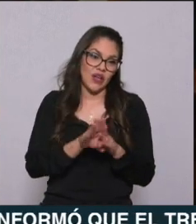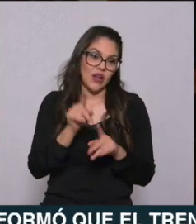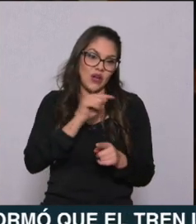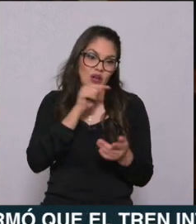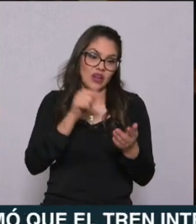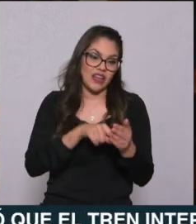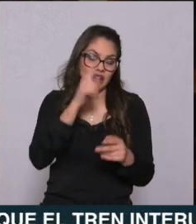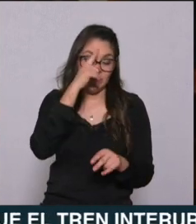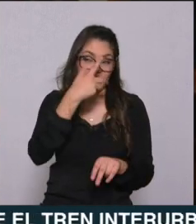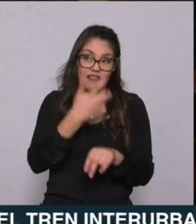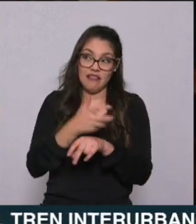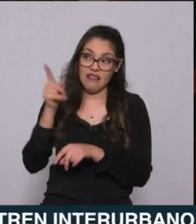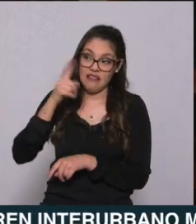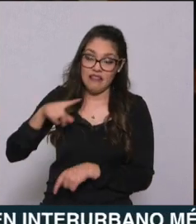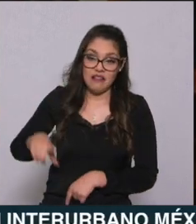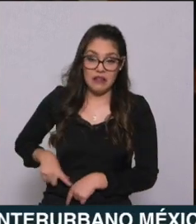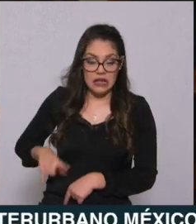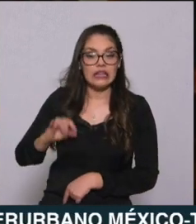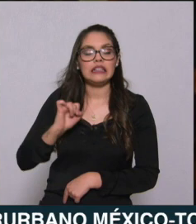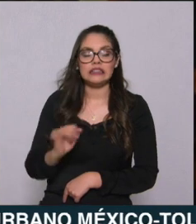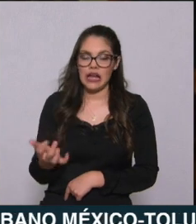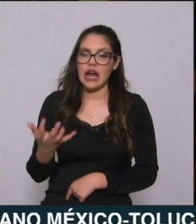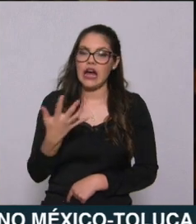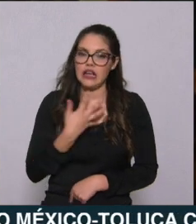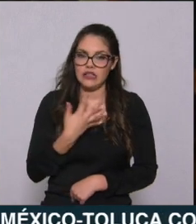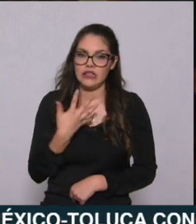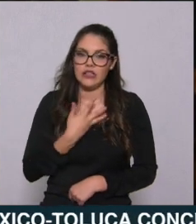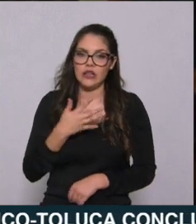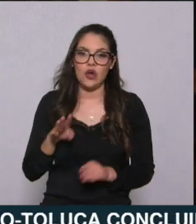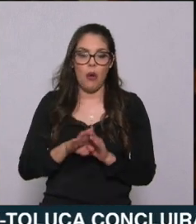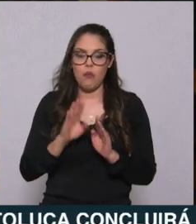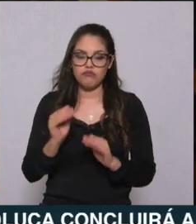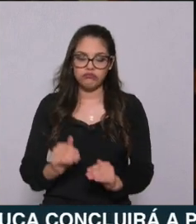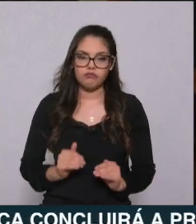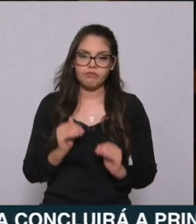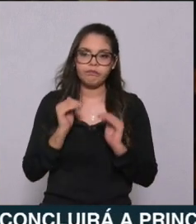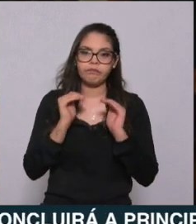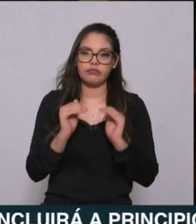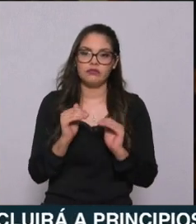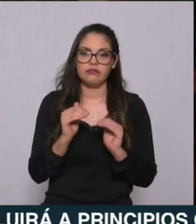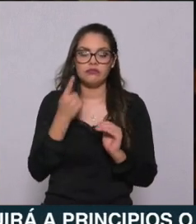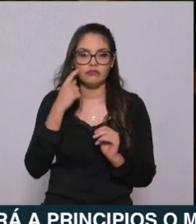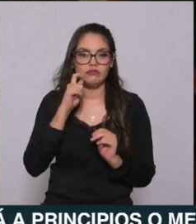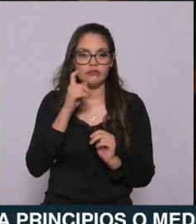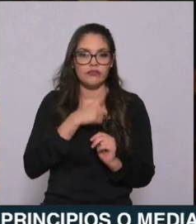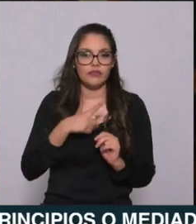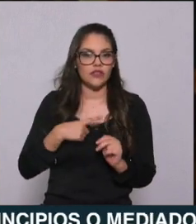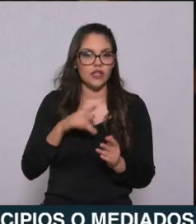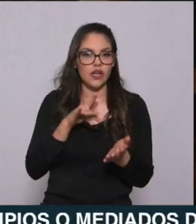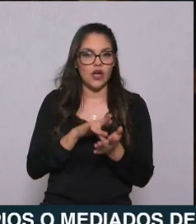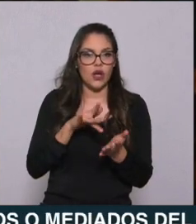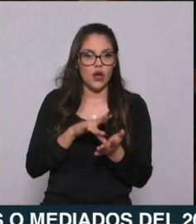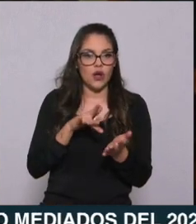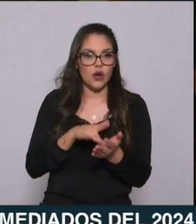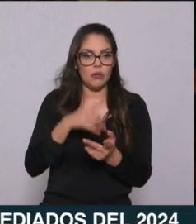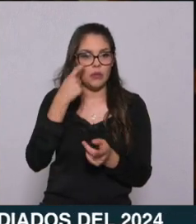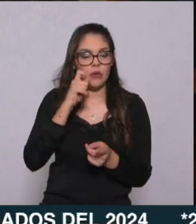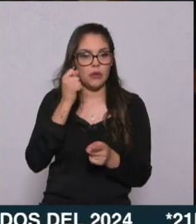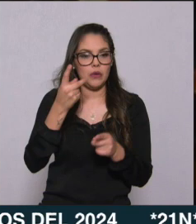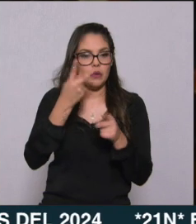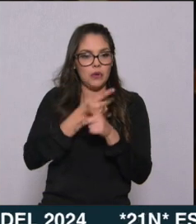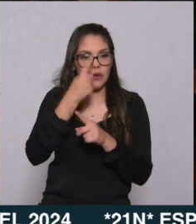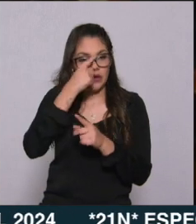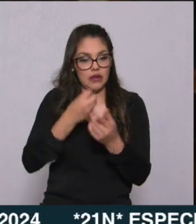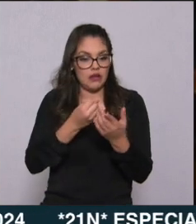autoridades estadounidenses sí hubo un beneplácito exprofeso para apoyar lo que es a final de cuentas la salida del poder de